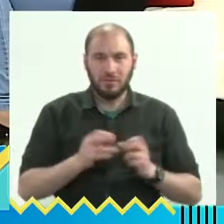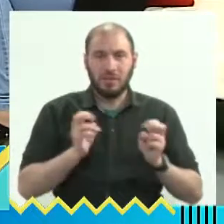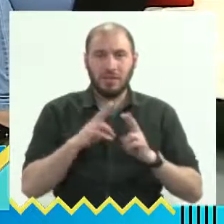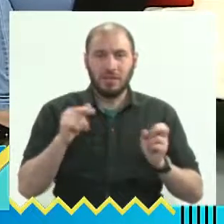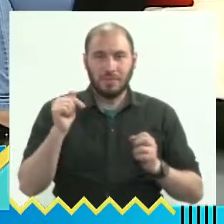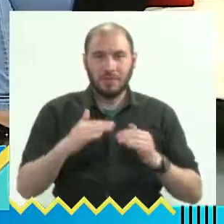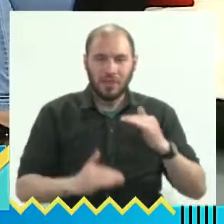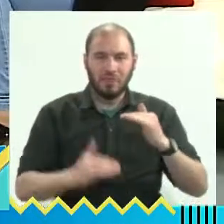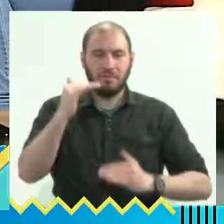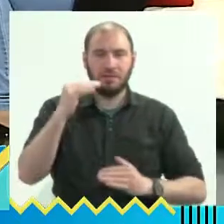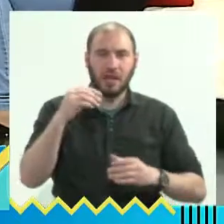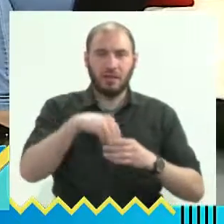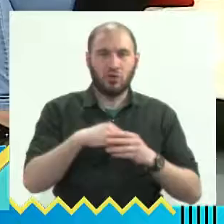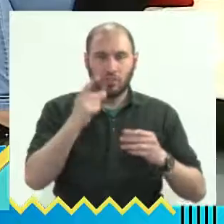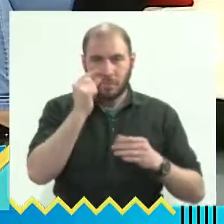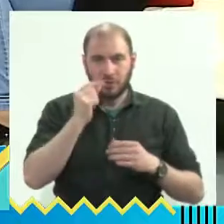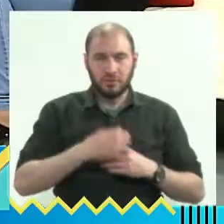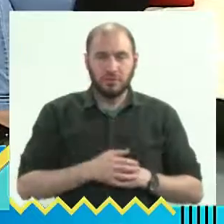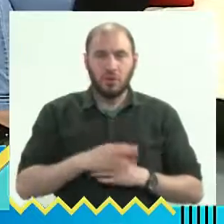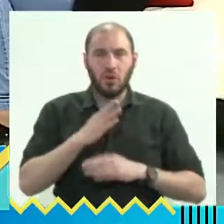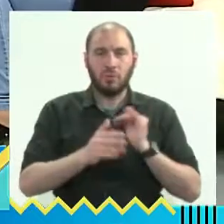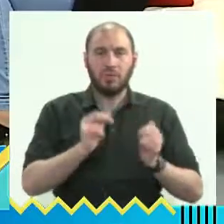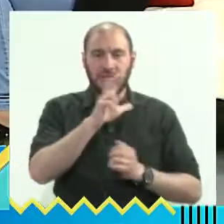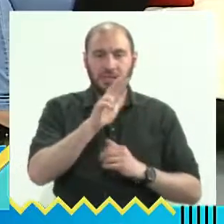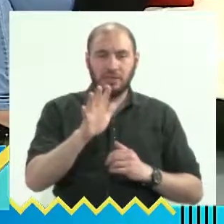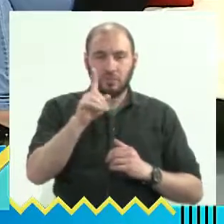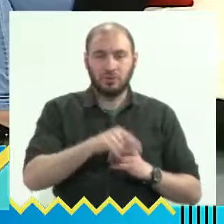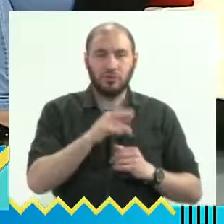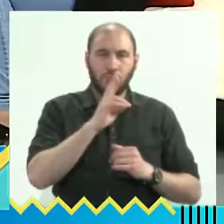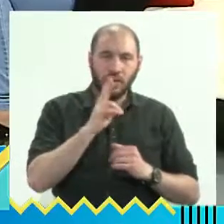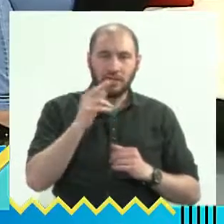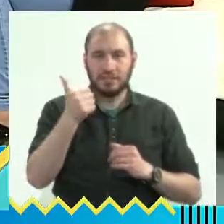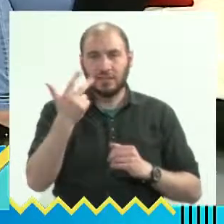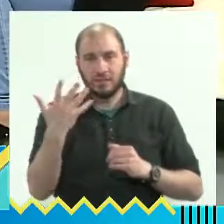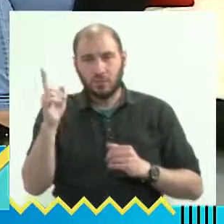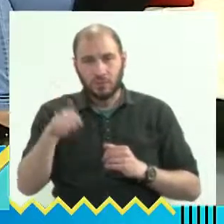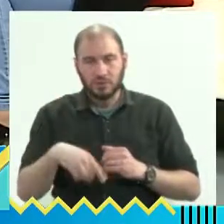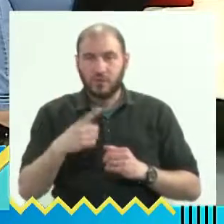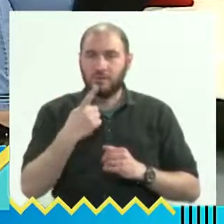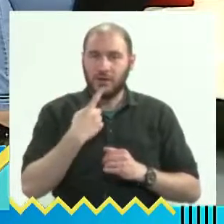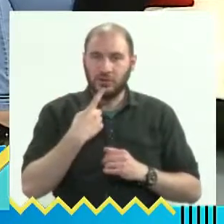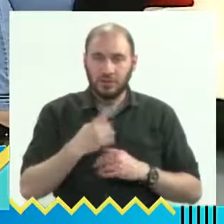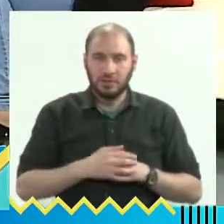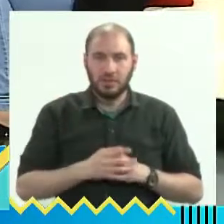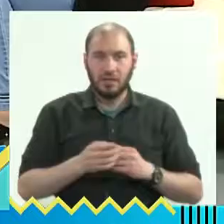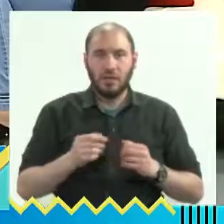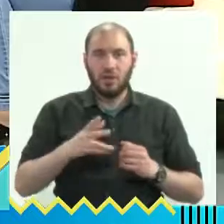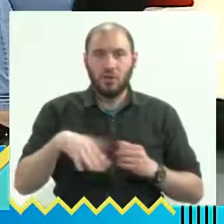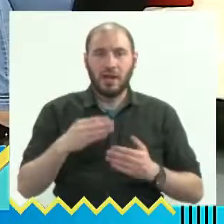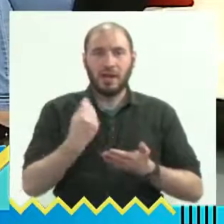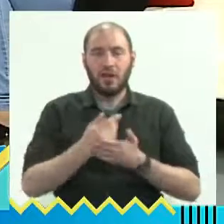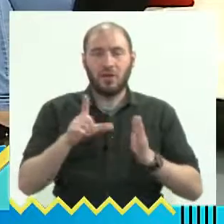con esta inequidad hacia dentro del esquema político, que habla de un 35% de mujeres y 65% de hombres, sobre todo en los